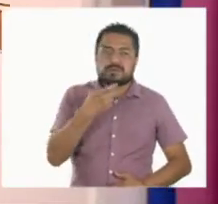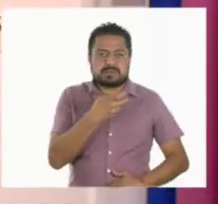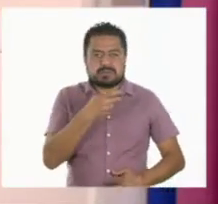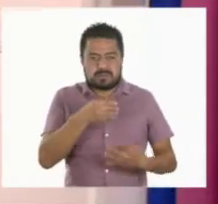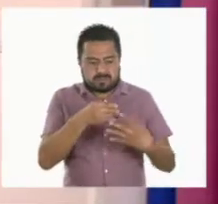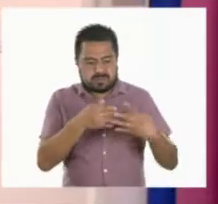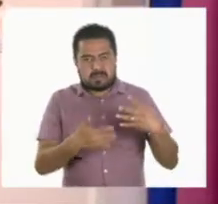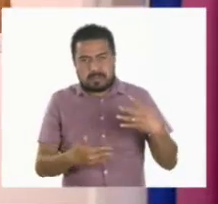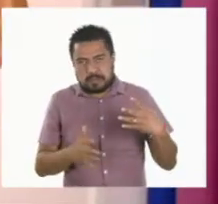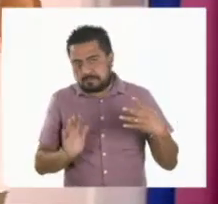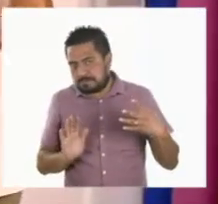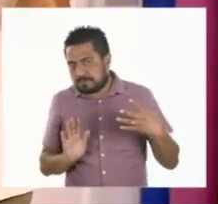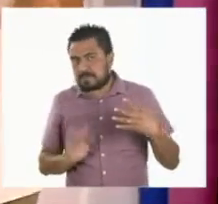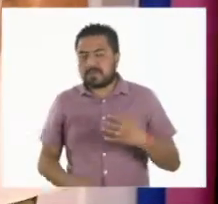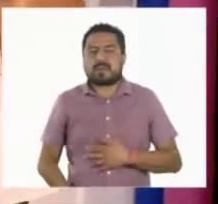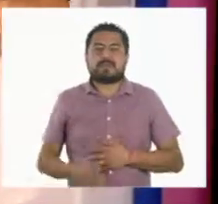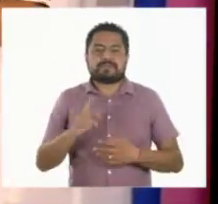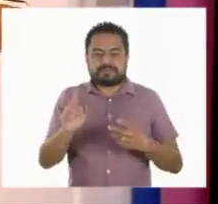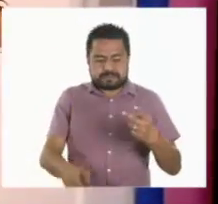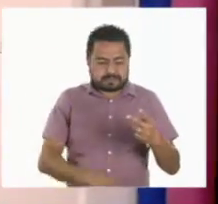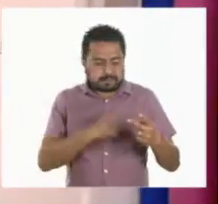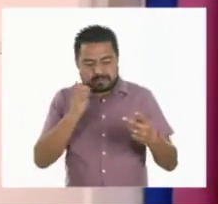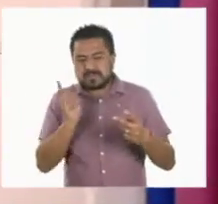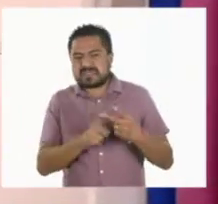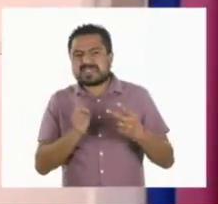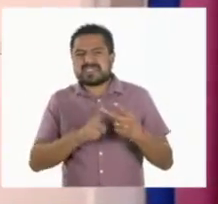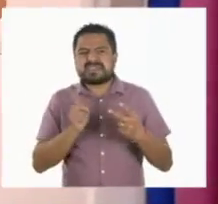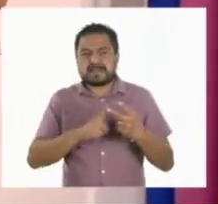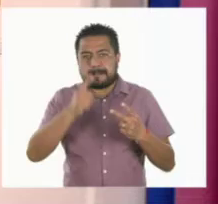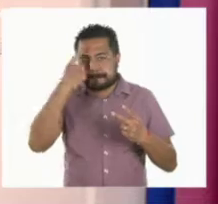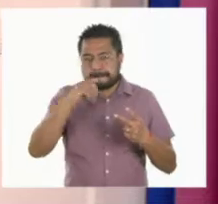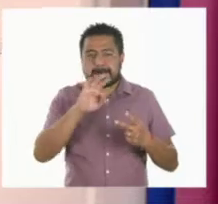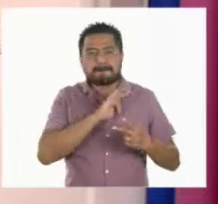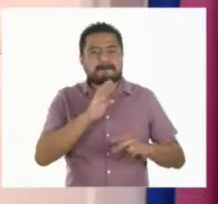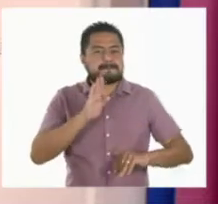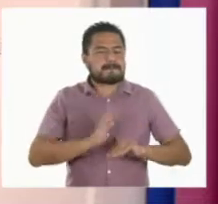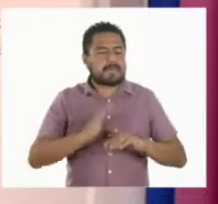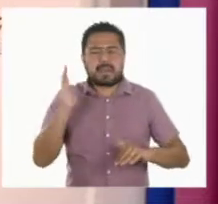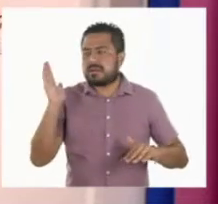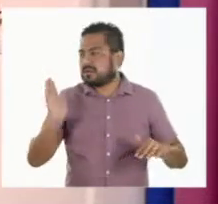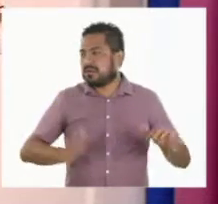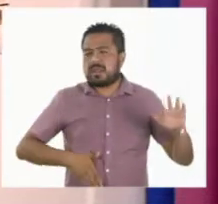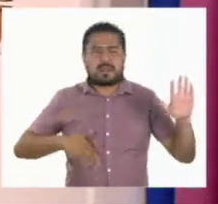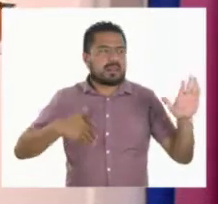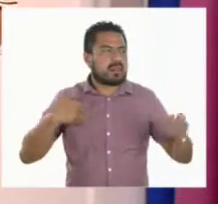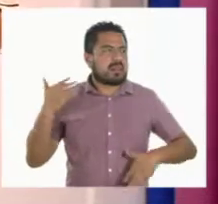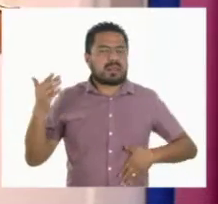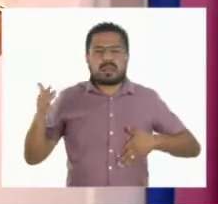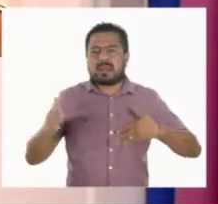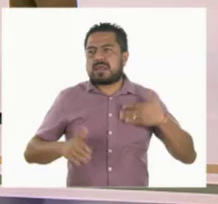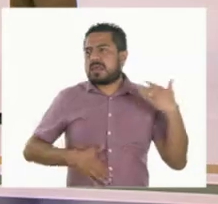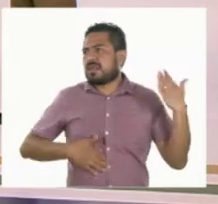las características. La segunda es que para que sea más divertido,